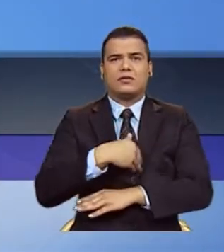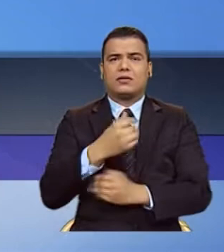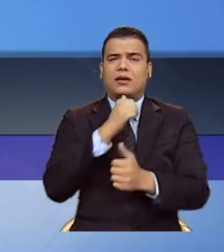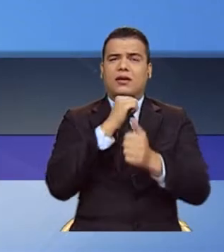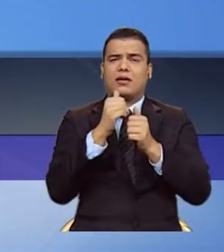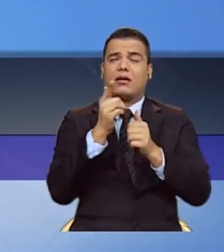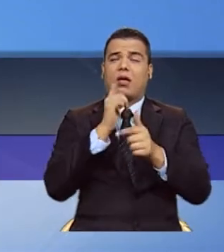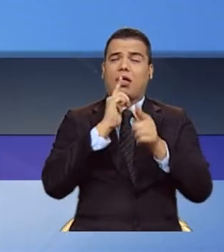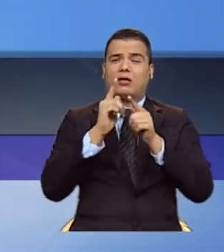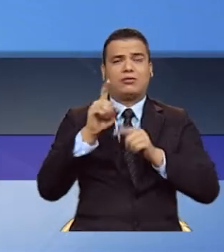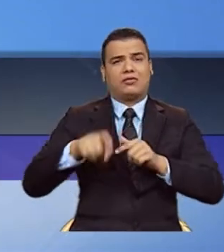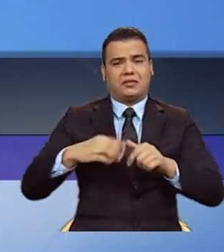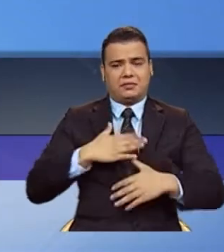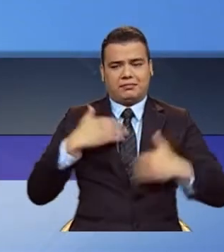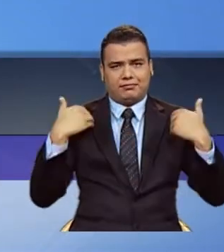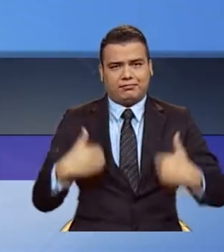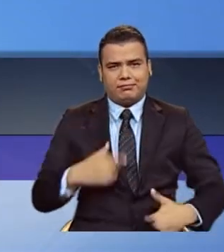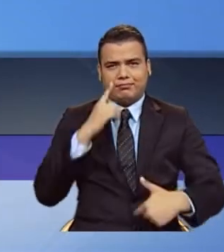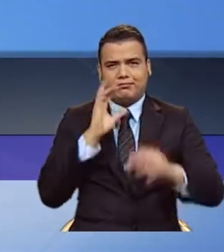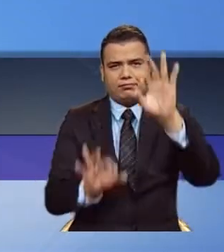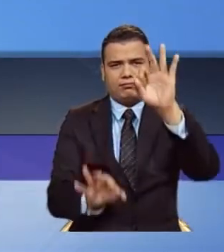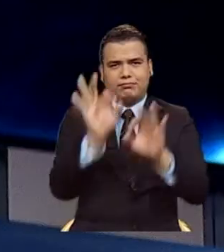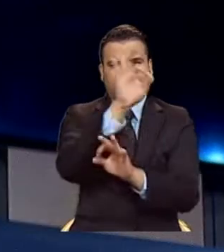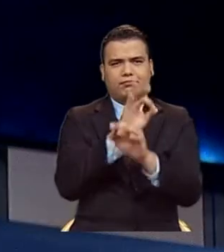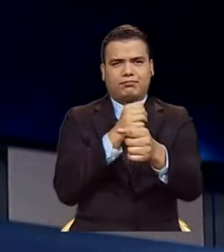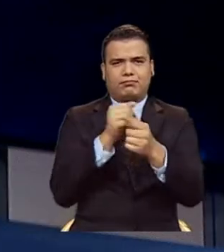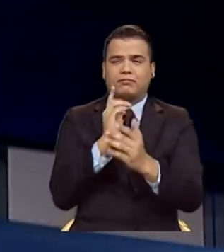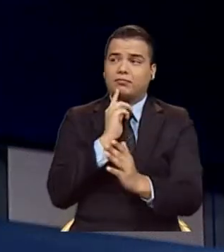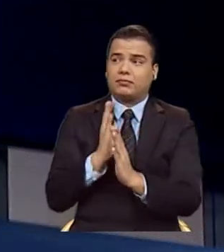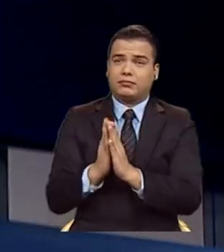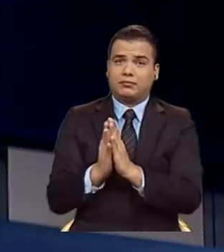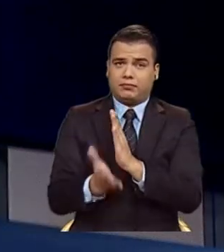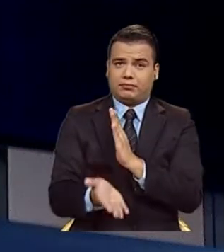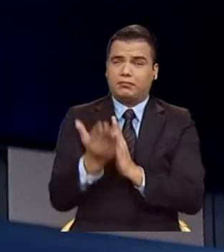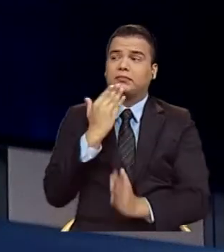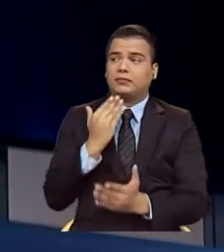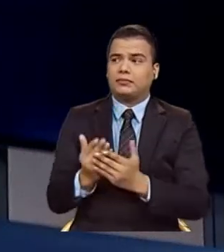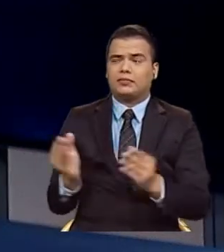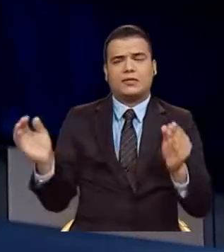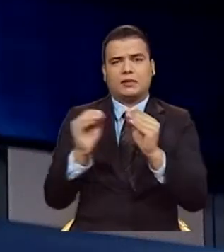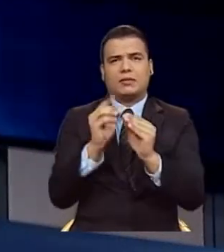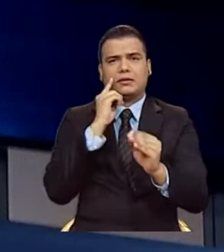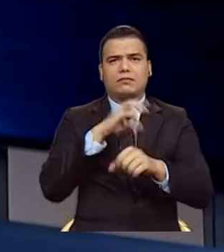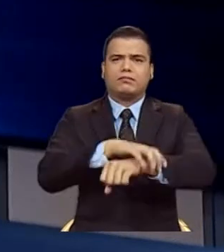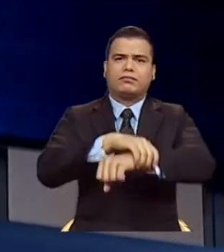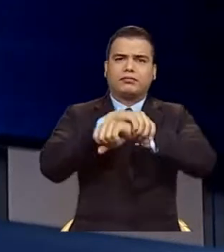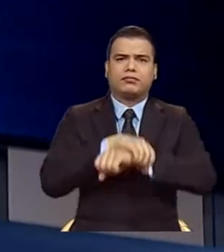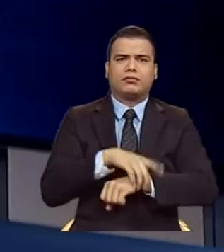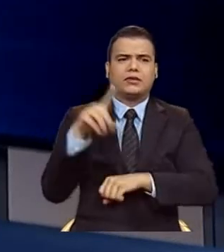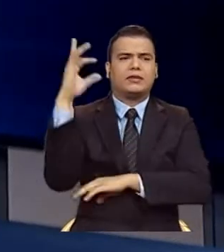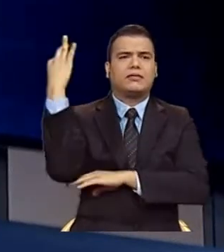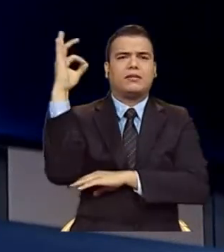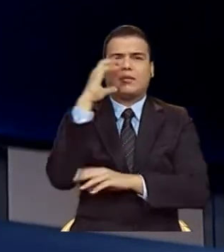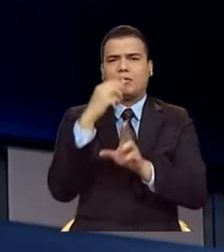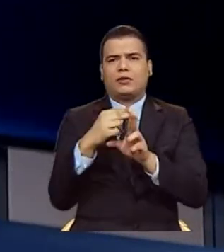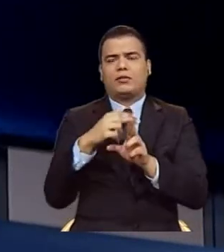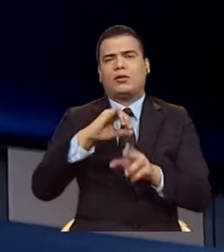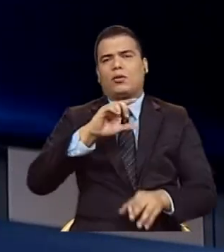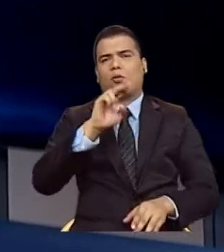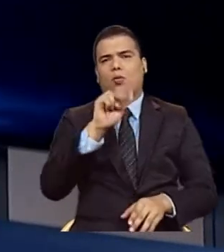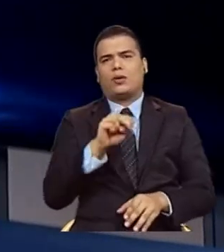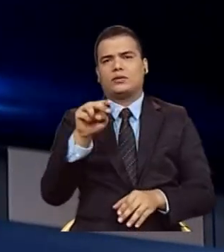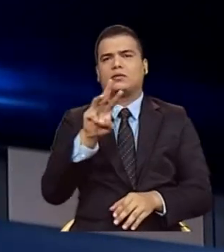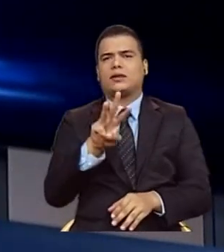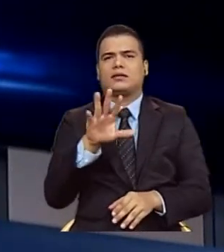la información. Ana Montaño para Telepacífico Noticias. Ana, gracias. En otros hechos, fue capturado en Palmira Juan Rafael Suárez,